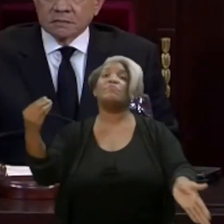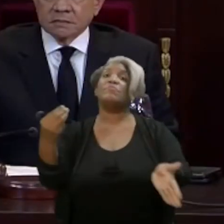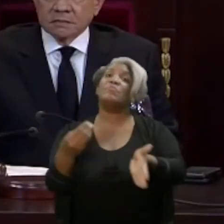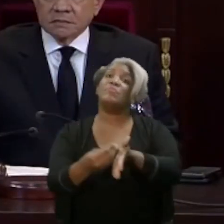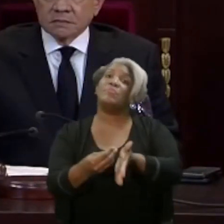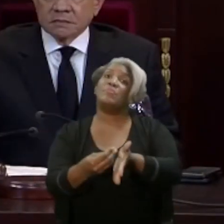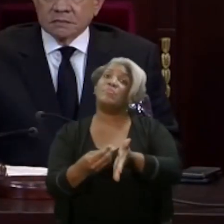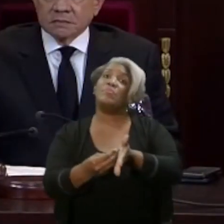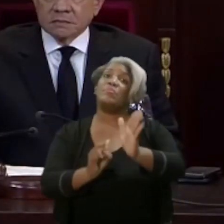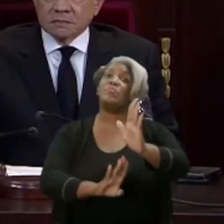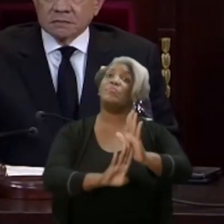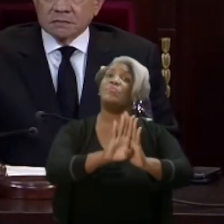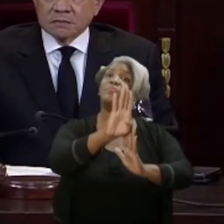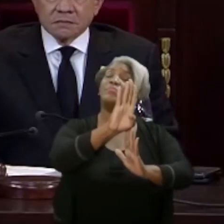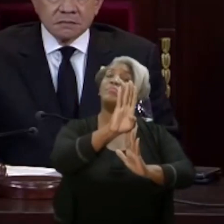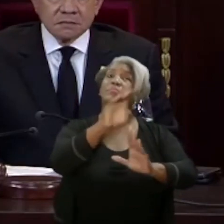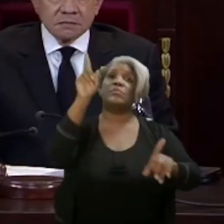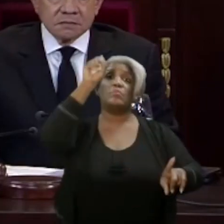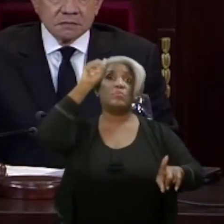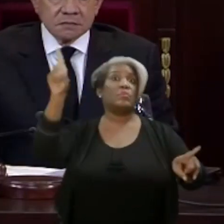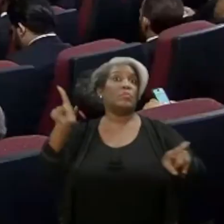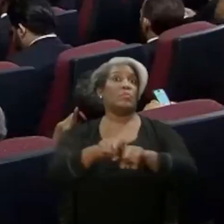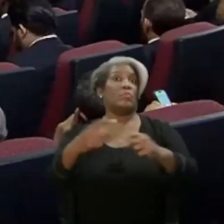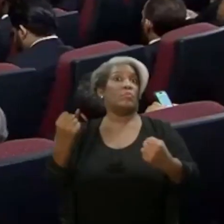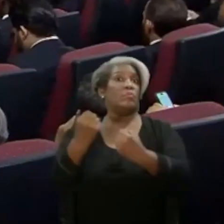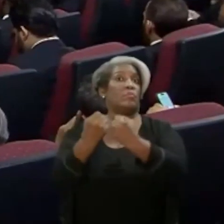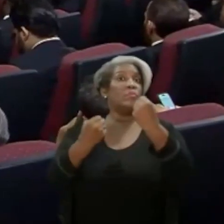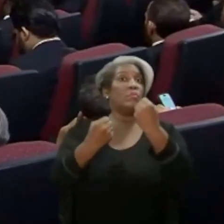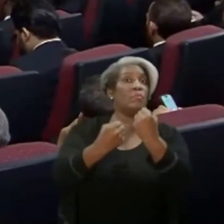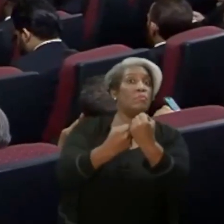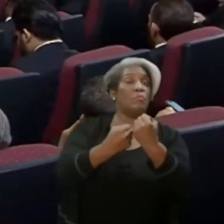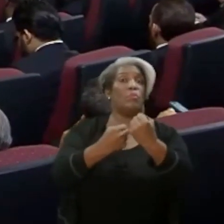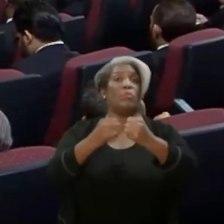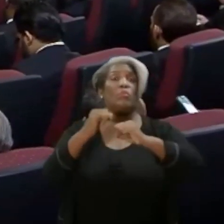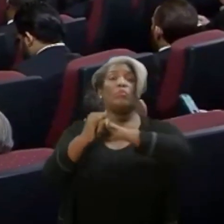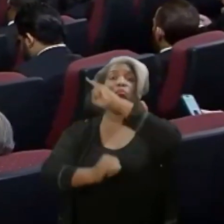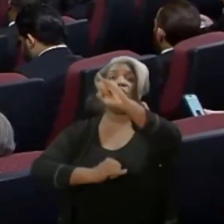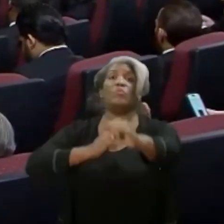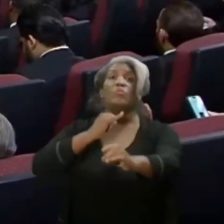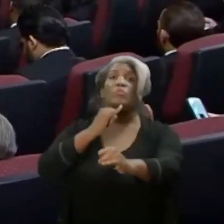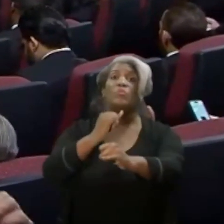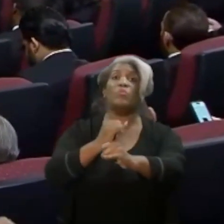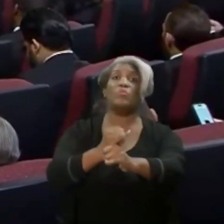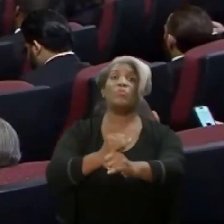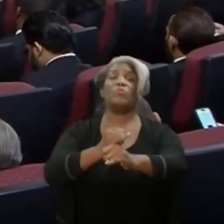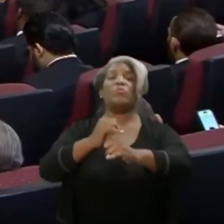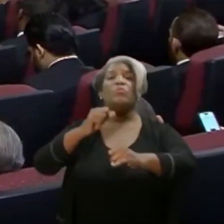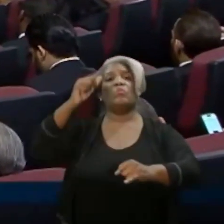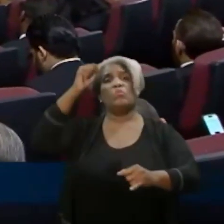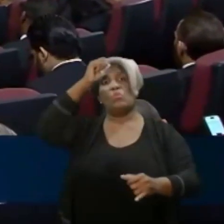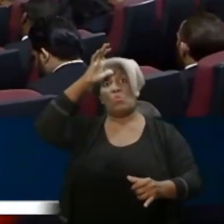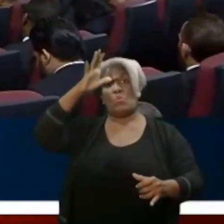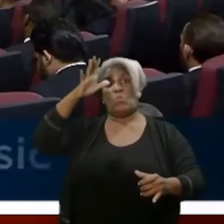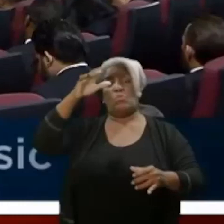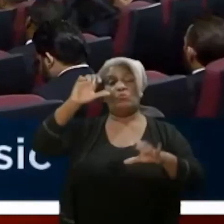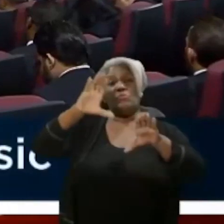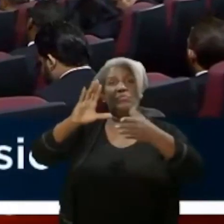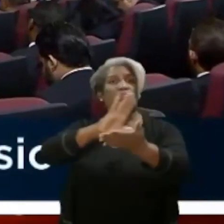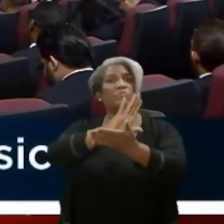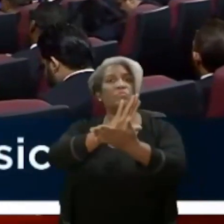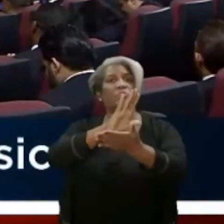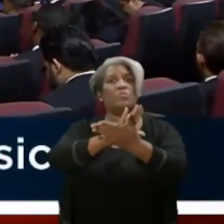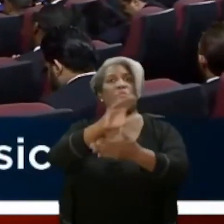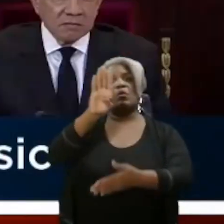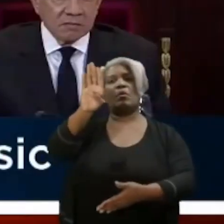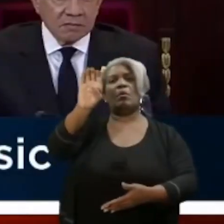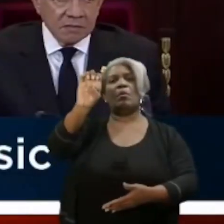República Dominicana, se firmó un acuerdo de cooperación internacional con el mundialmente famoso Berklee College of Music, con